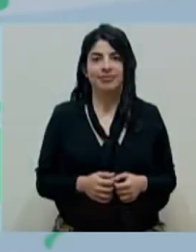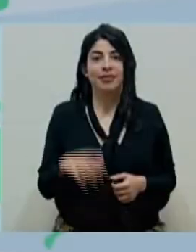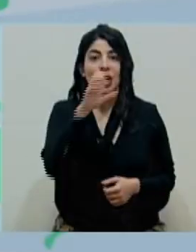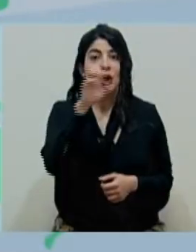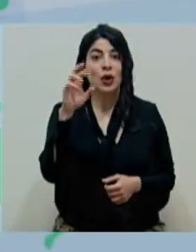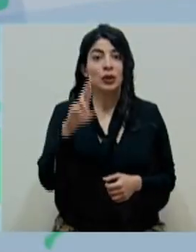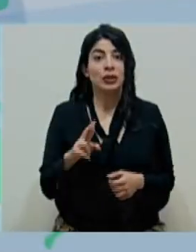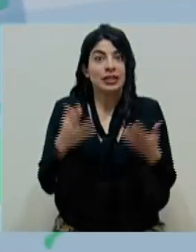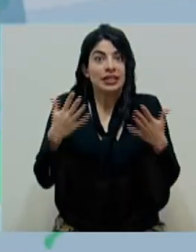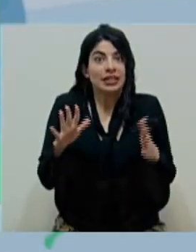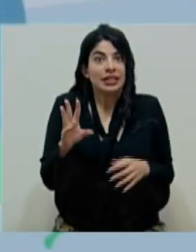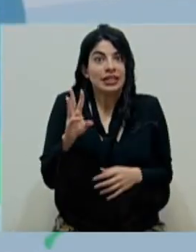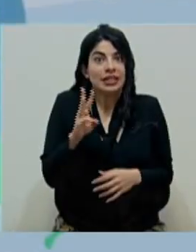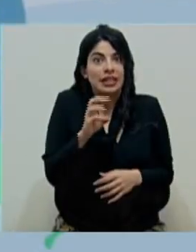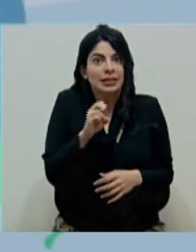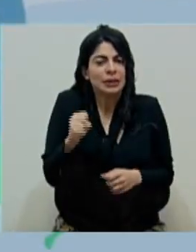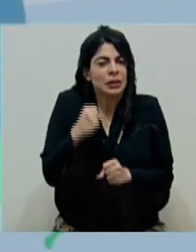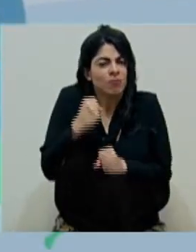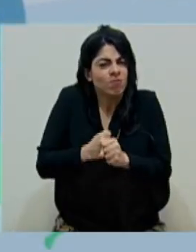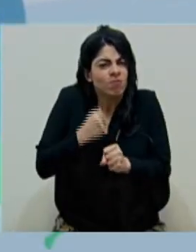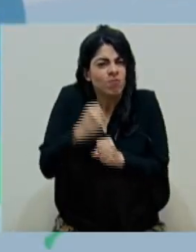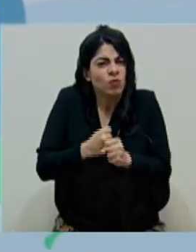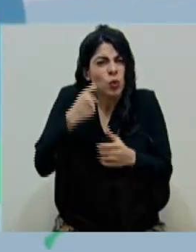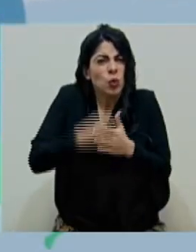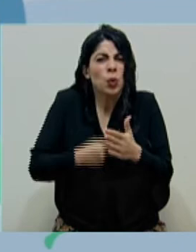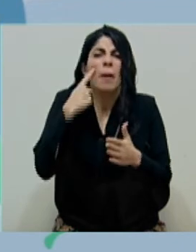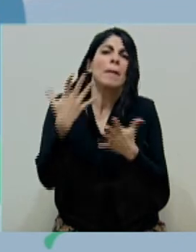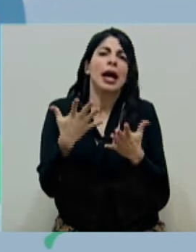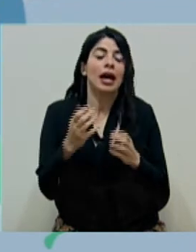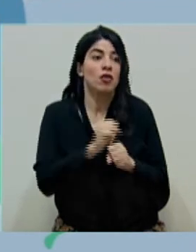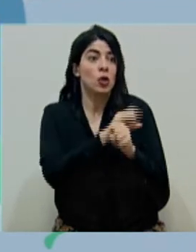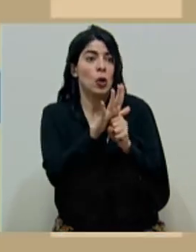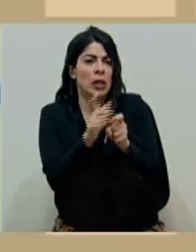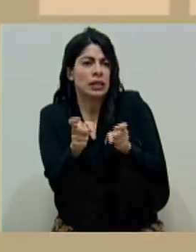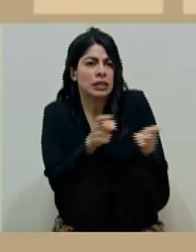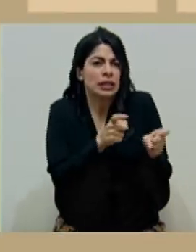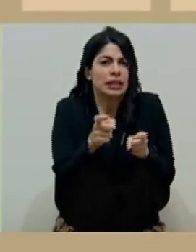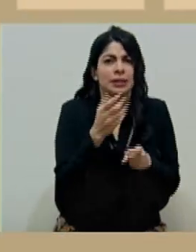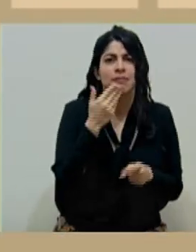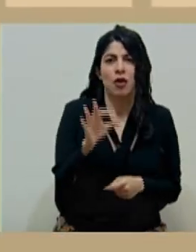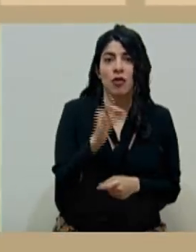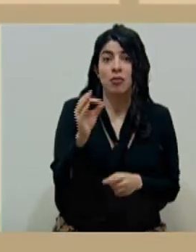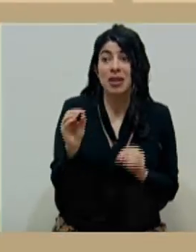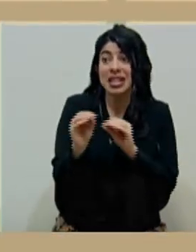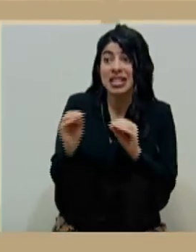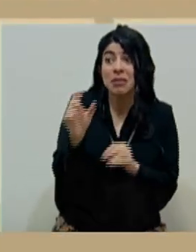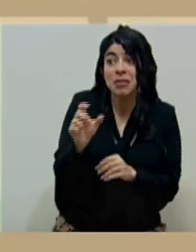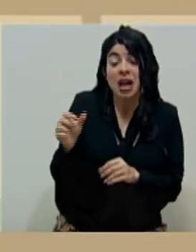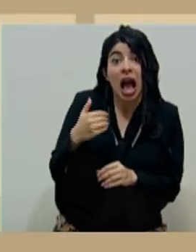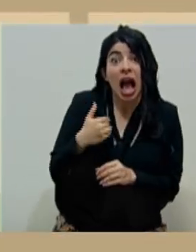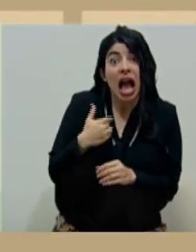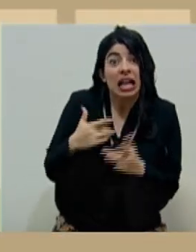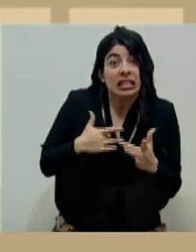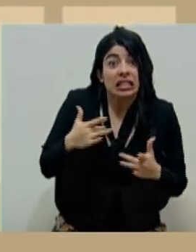Costa Rica ya cumple un semestre de estar trabajando arduamente para manejar el COVID-19 de la mejor manera posible. Ninguna persona con síntomas